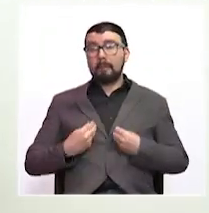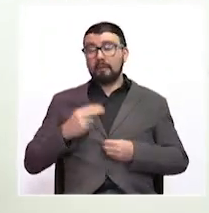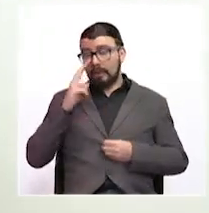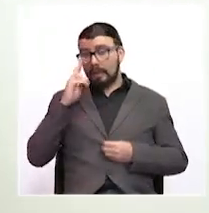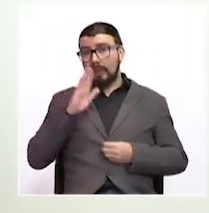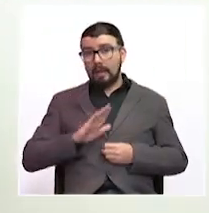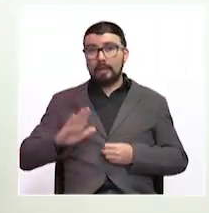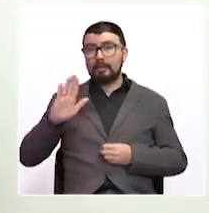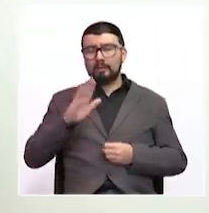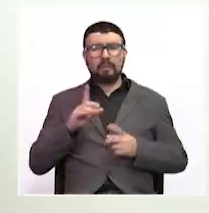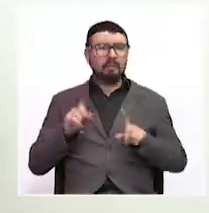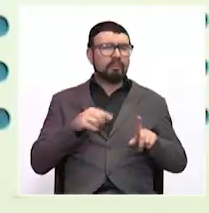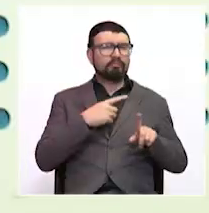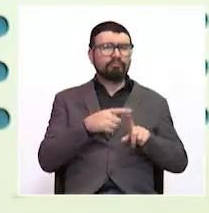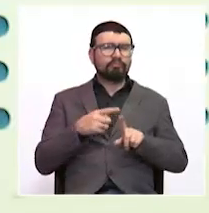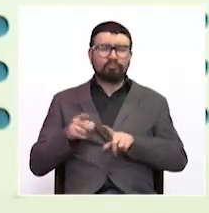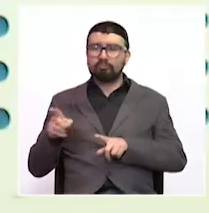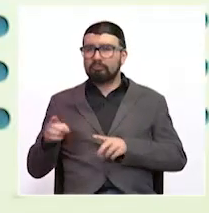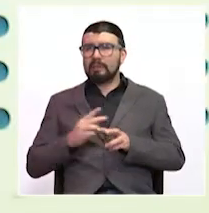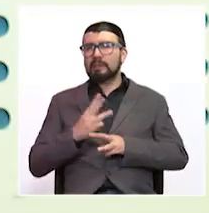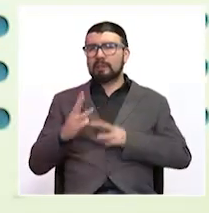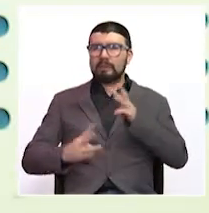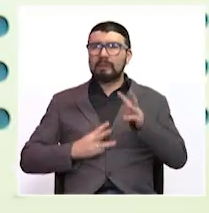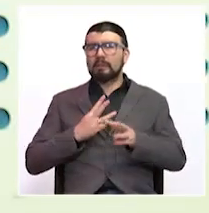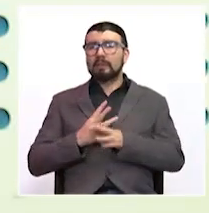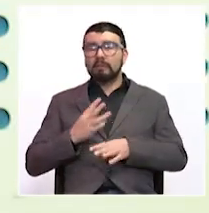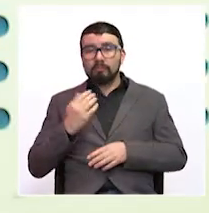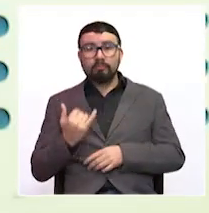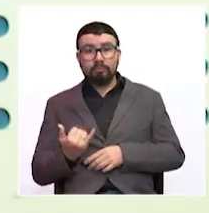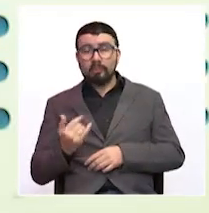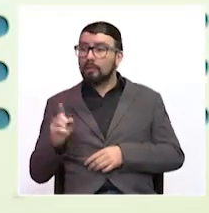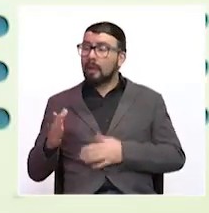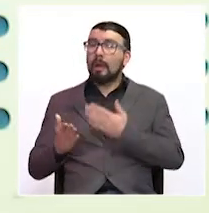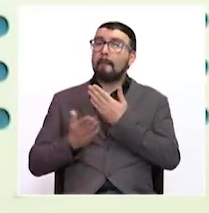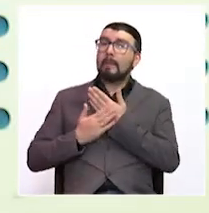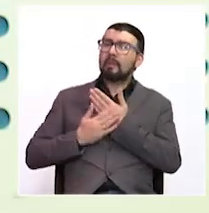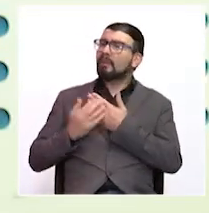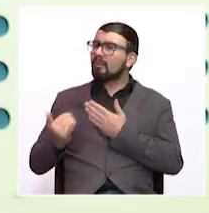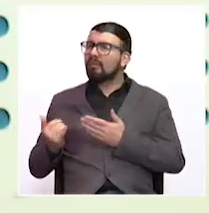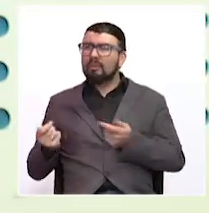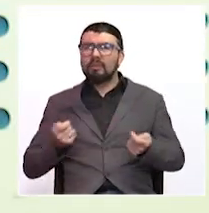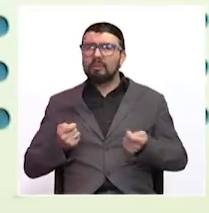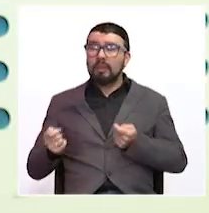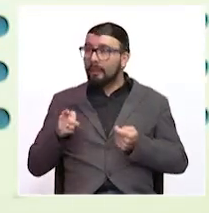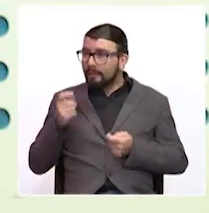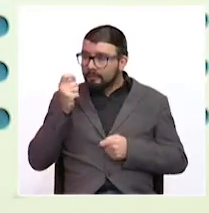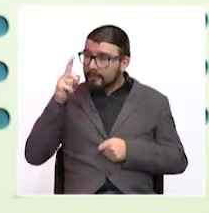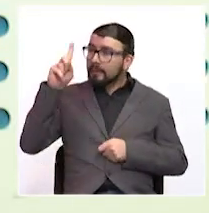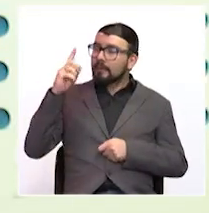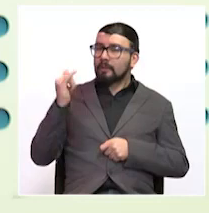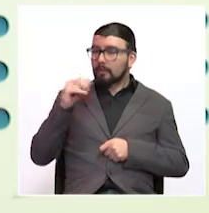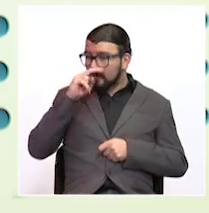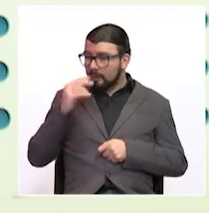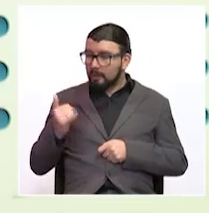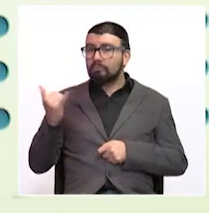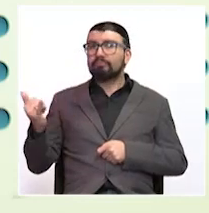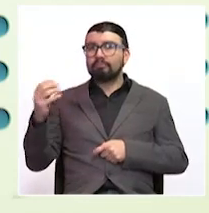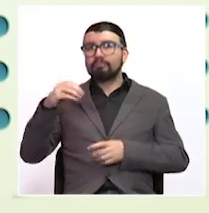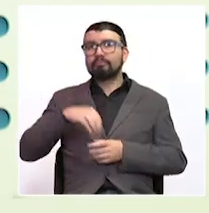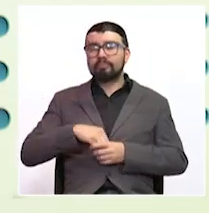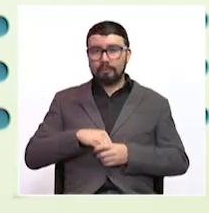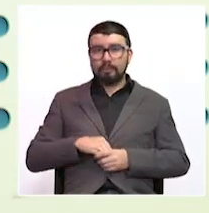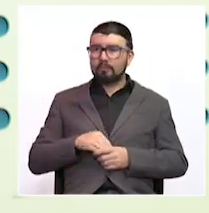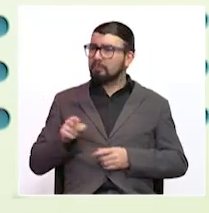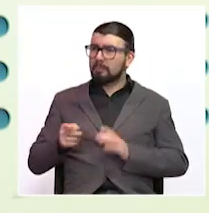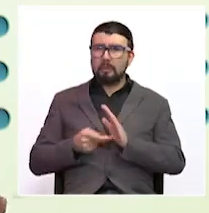en muchos países del mundo permite resurgir o despertar el niño interior o